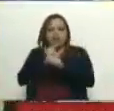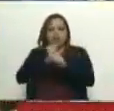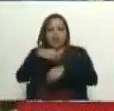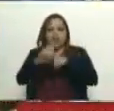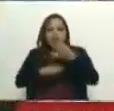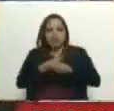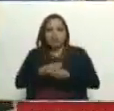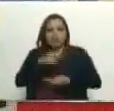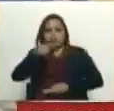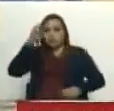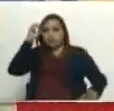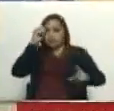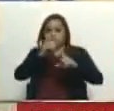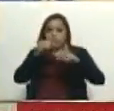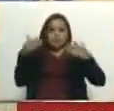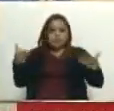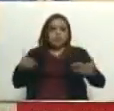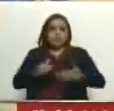gran desafío.